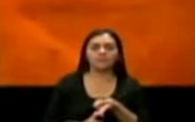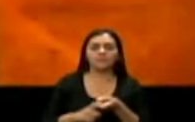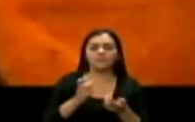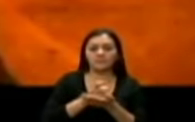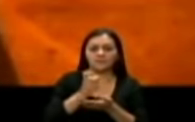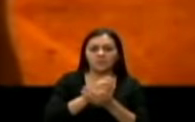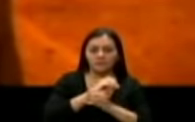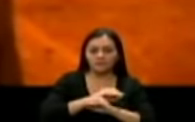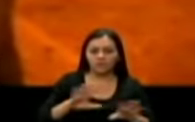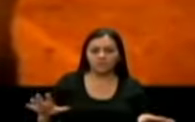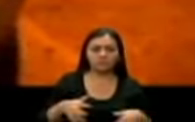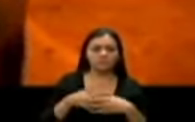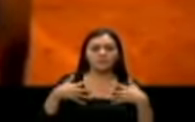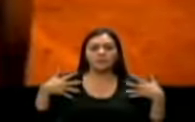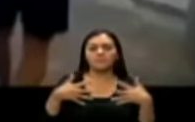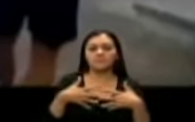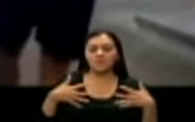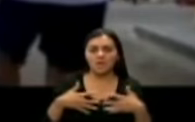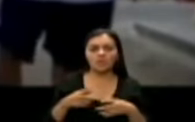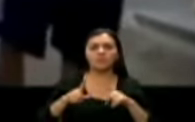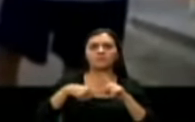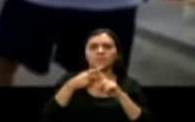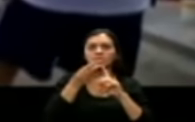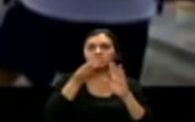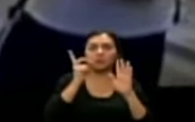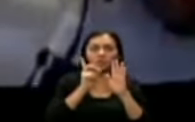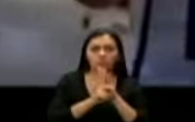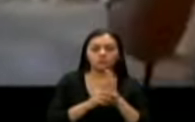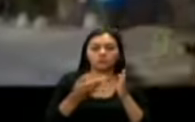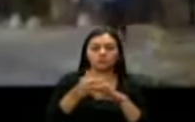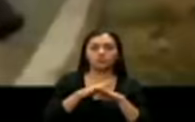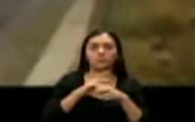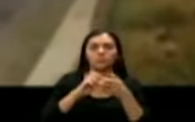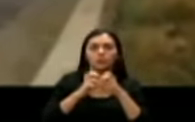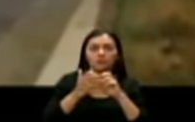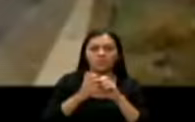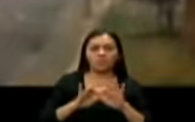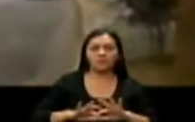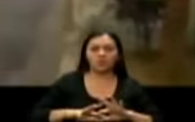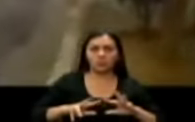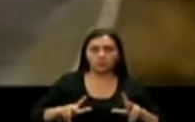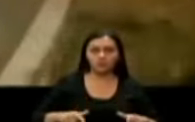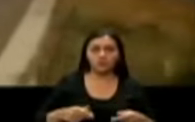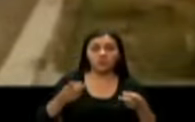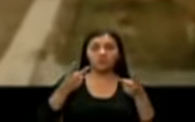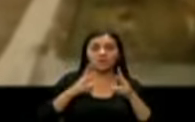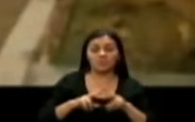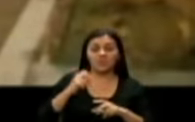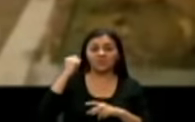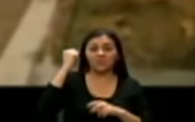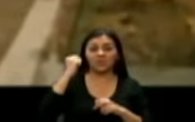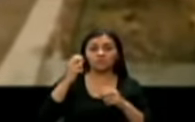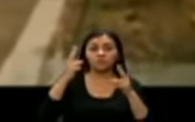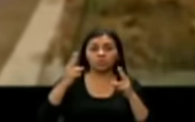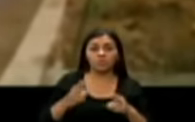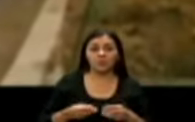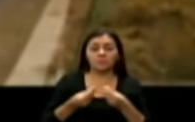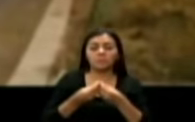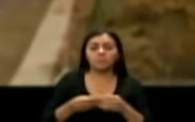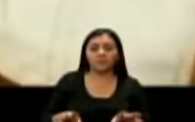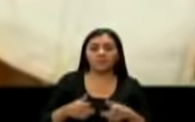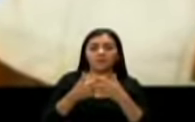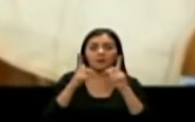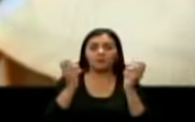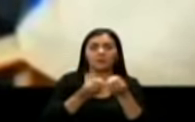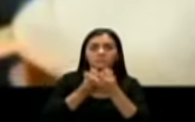desinformación, miedo, así como denuncias de presuntas acciones de corrupción y supuestas violaciones a los derechos humanos y libertad de